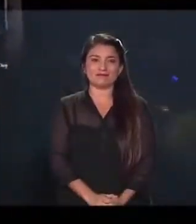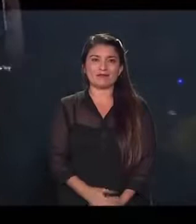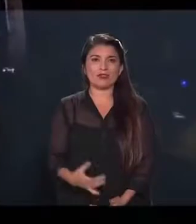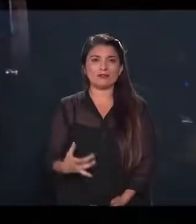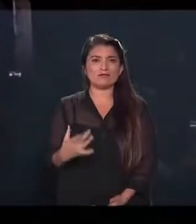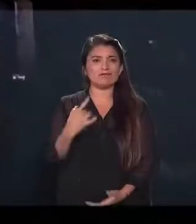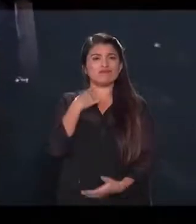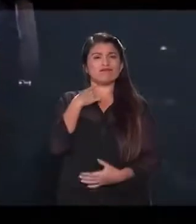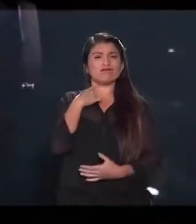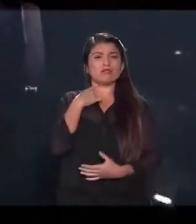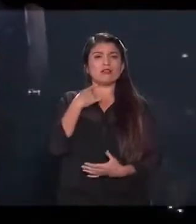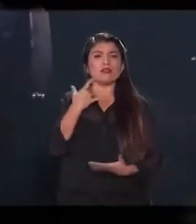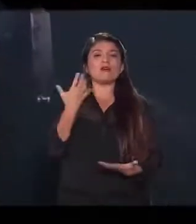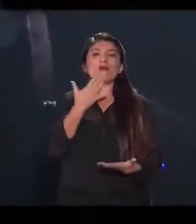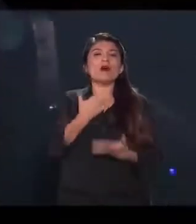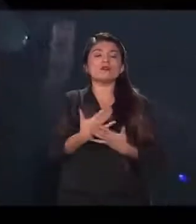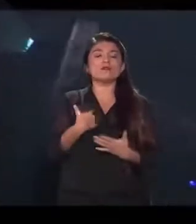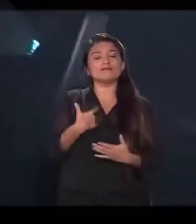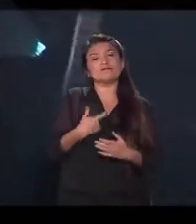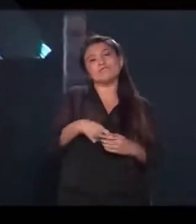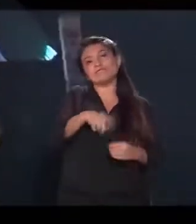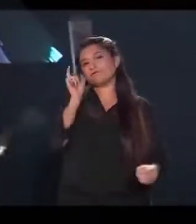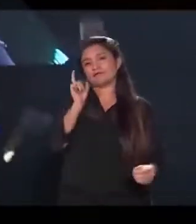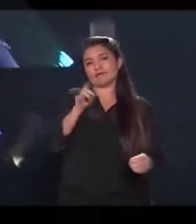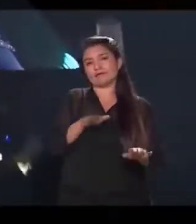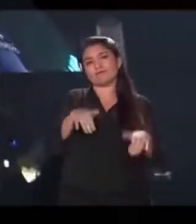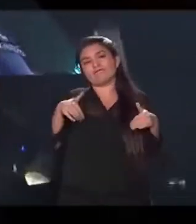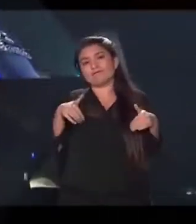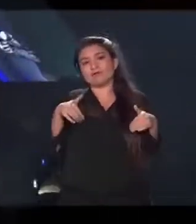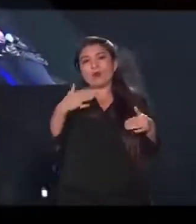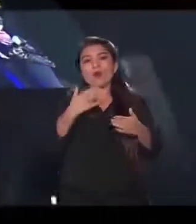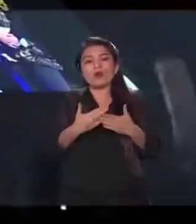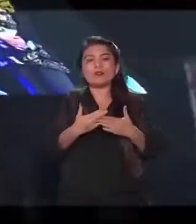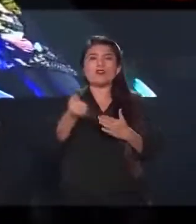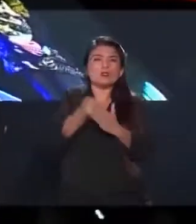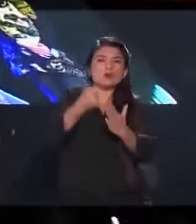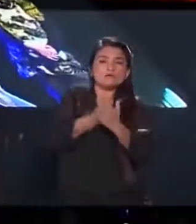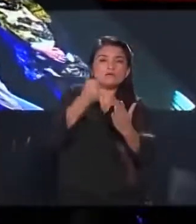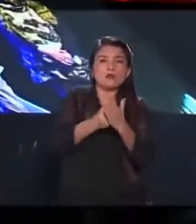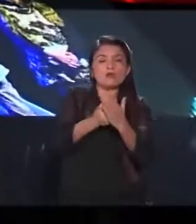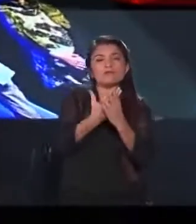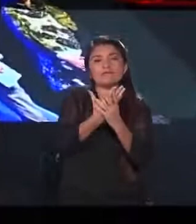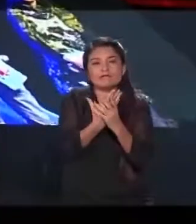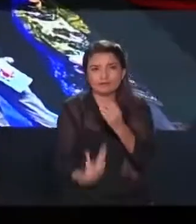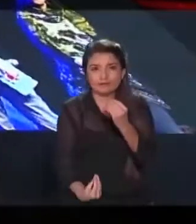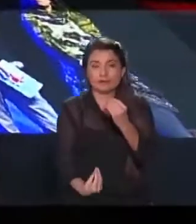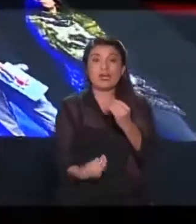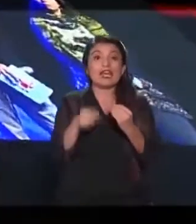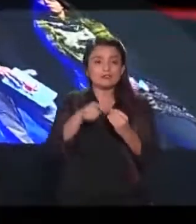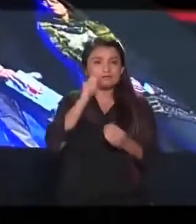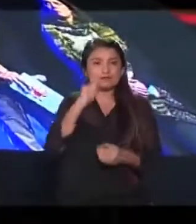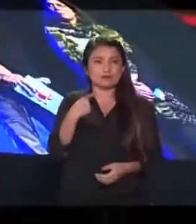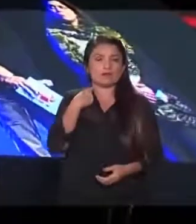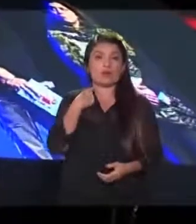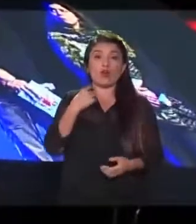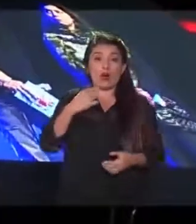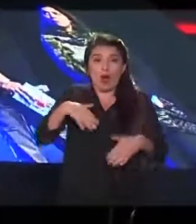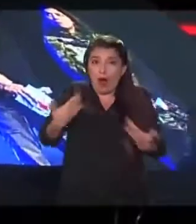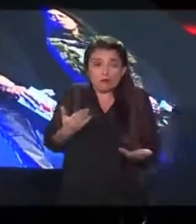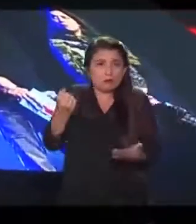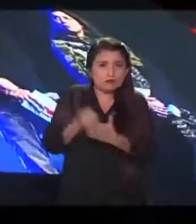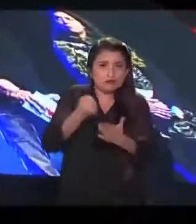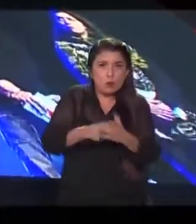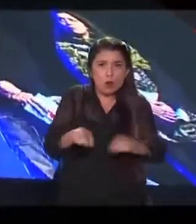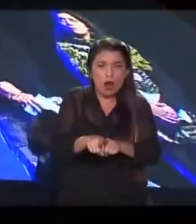Fracaso es cuando uno abandona. Fracaso es cuando uno deja de pelear. Mientras tanto, siempre victoria. Mientras